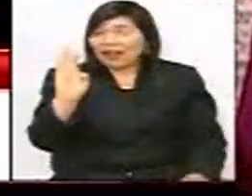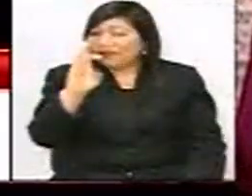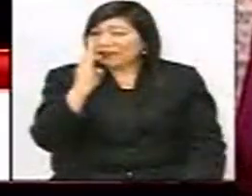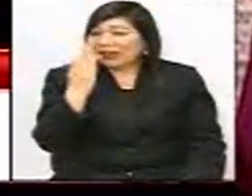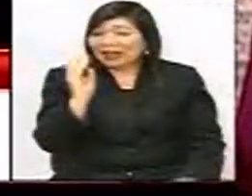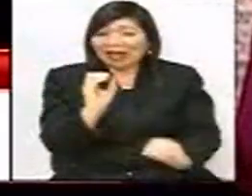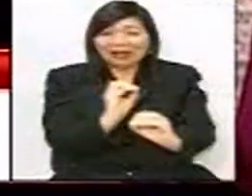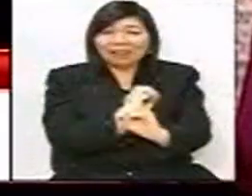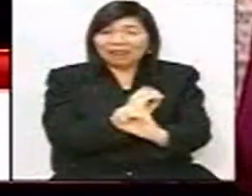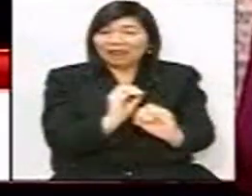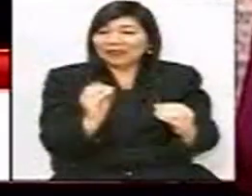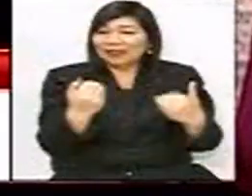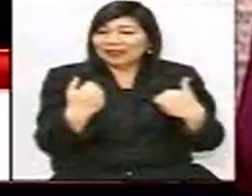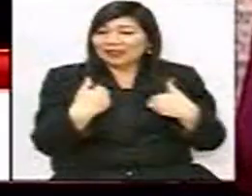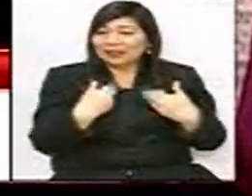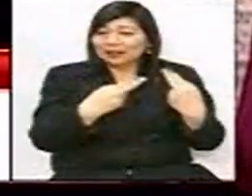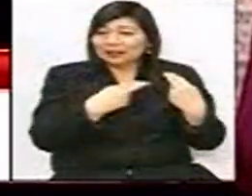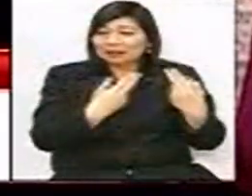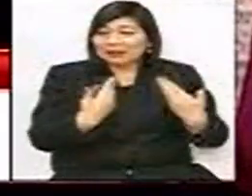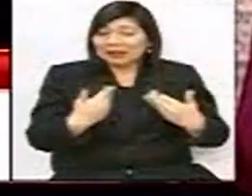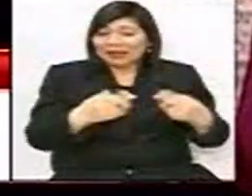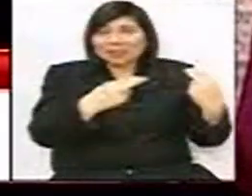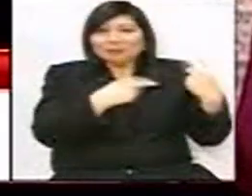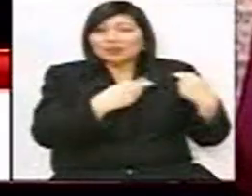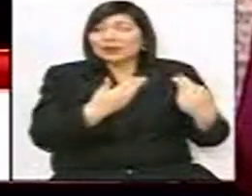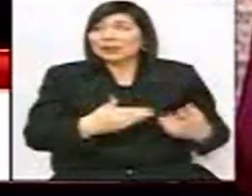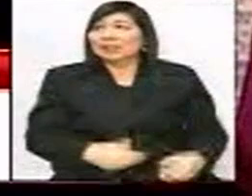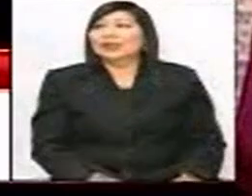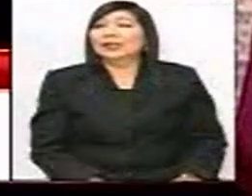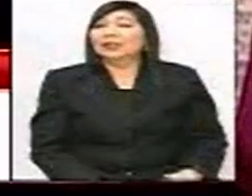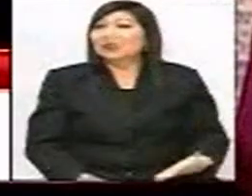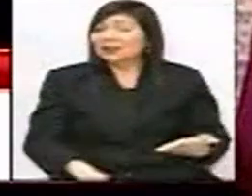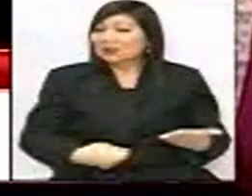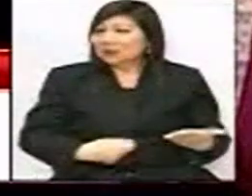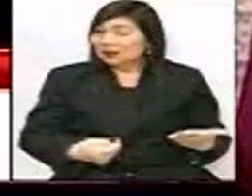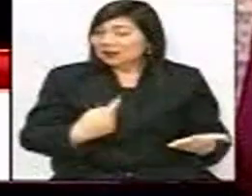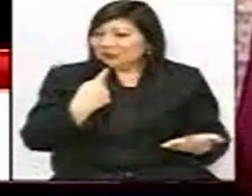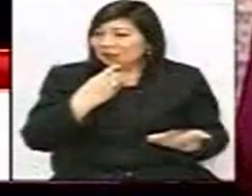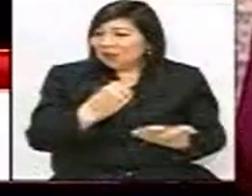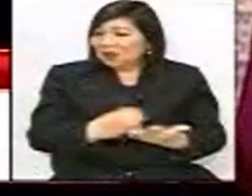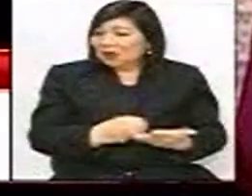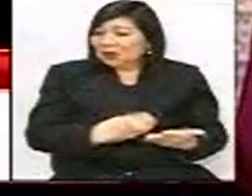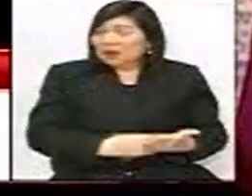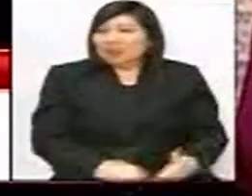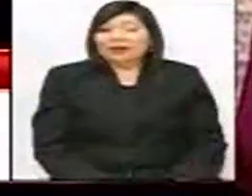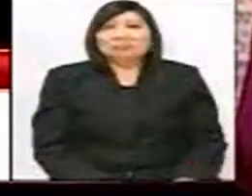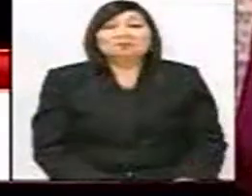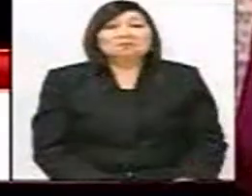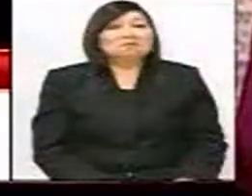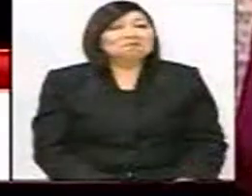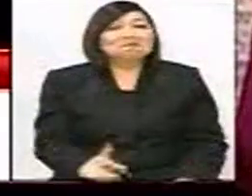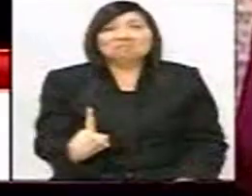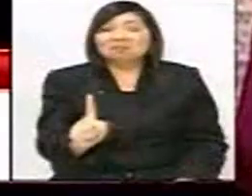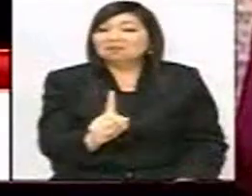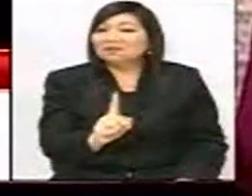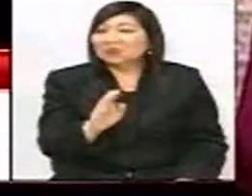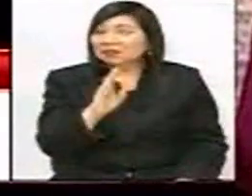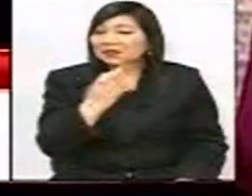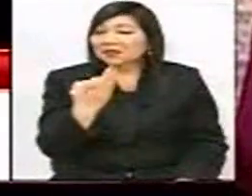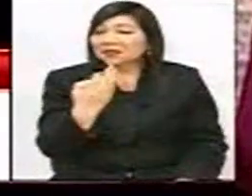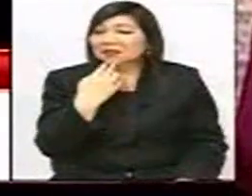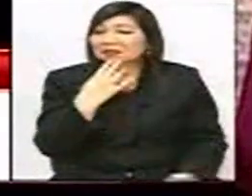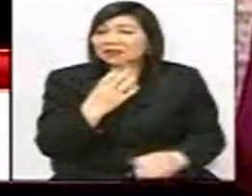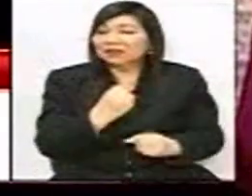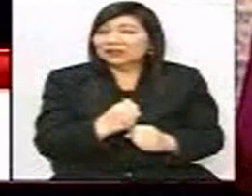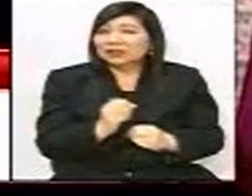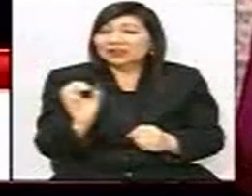que tenía ya en sus manos la concesión. ¿Se ha firmado algo según el contrato? Parece que no, los franceses han